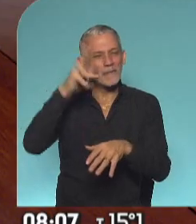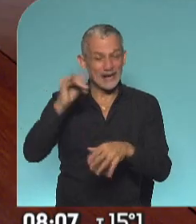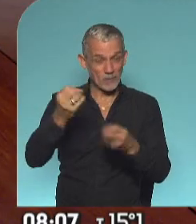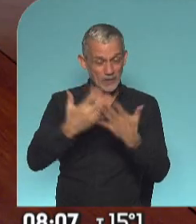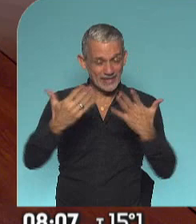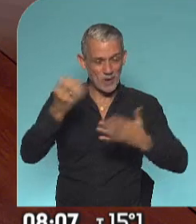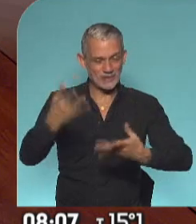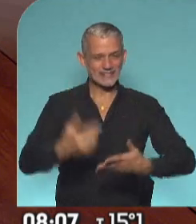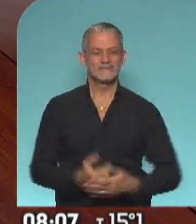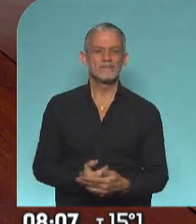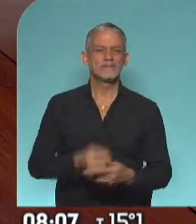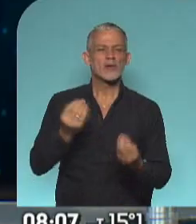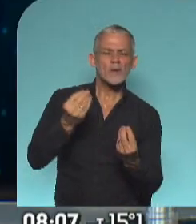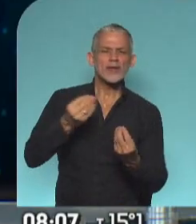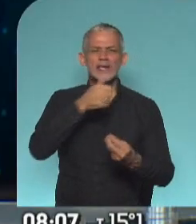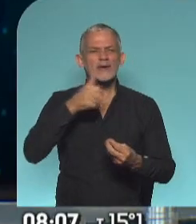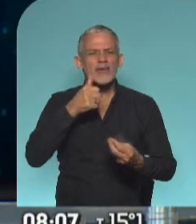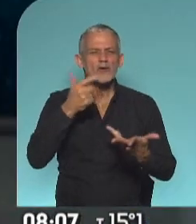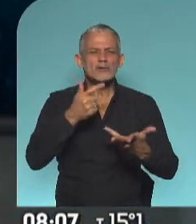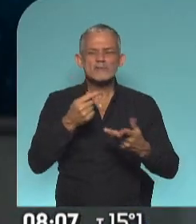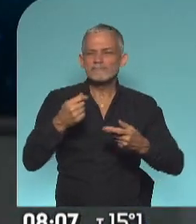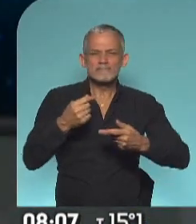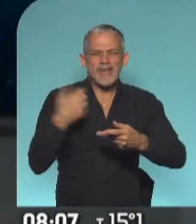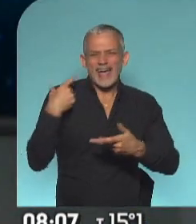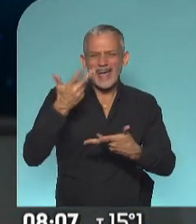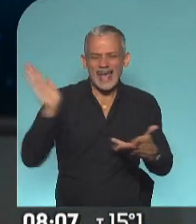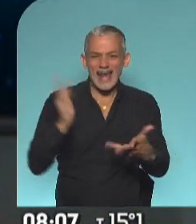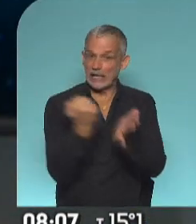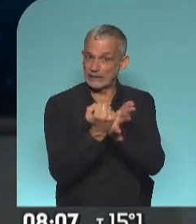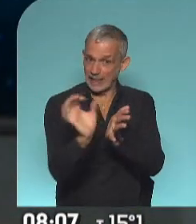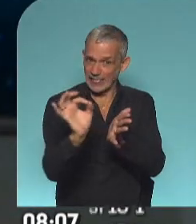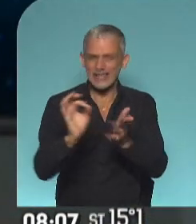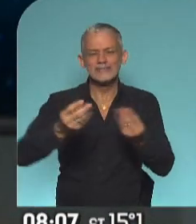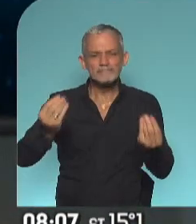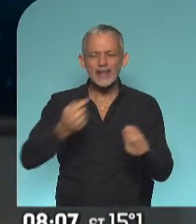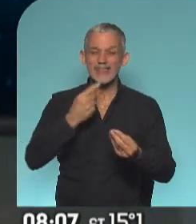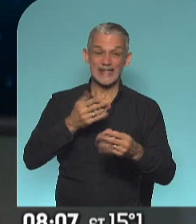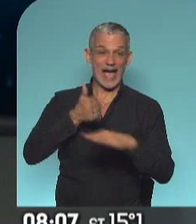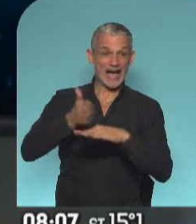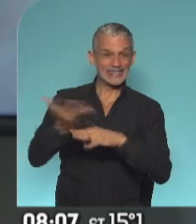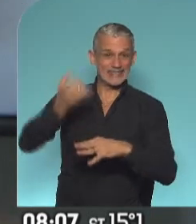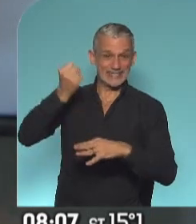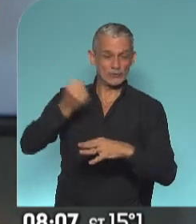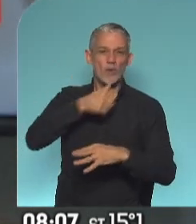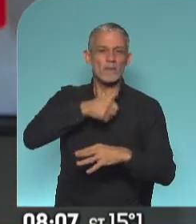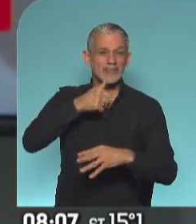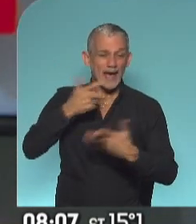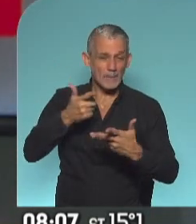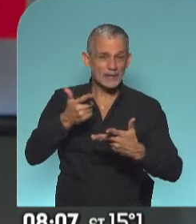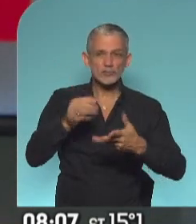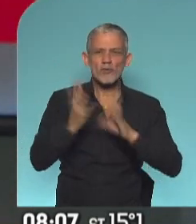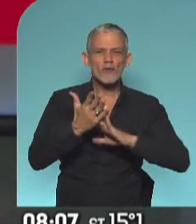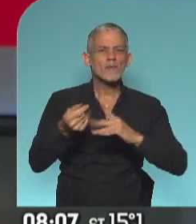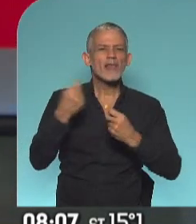día. ¿Cómo estás? Bien. ¿Y por qué hablamos de medicamentos genéricos? Bueno, viste que siempre en este programa hablamos de que el acceso a los medicamentos es una forma